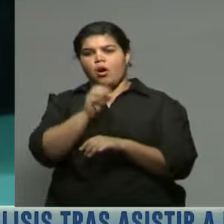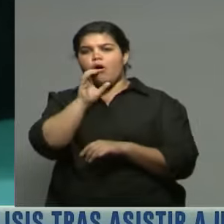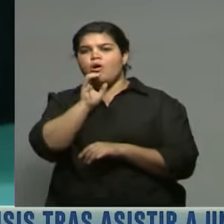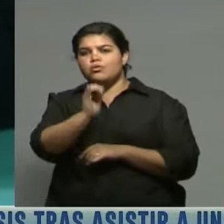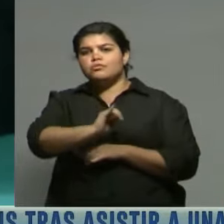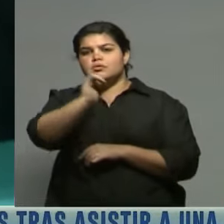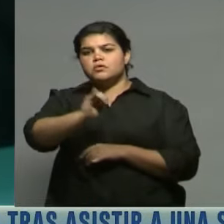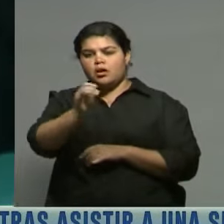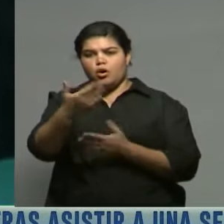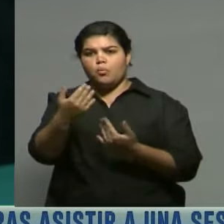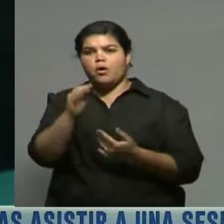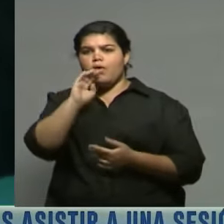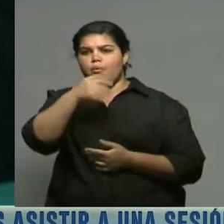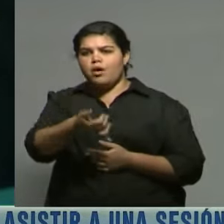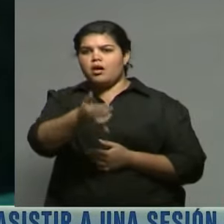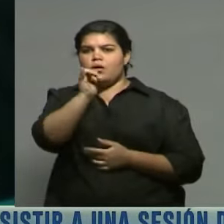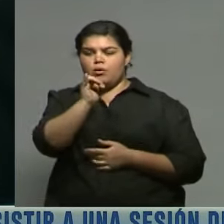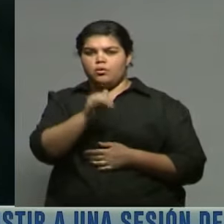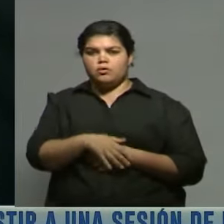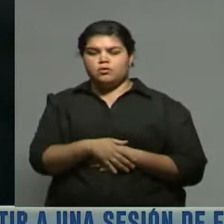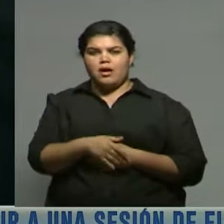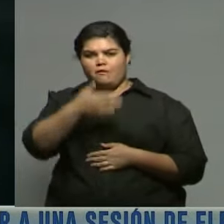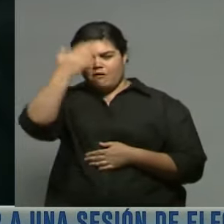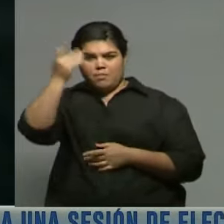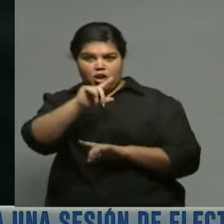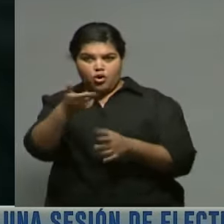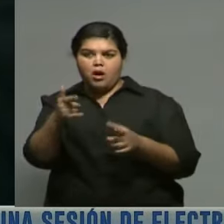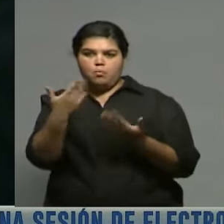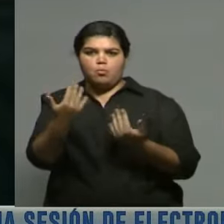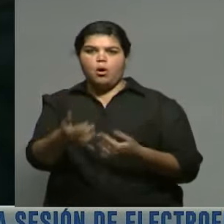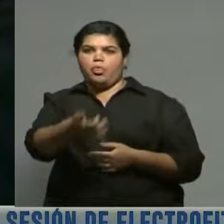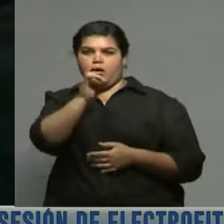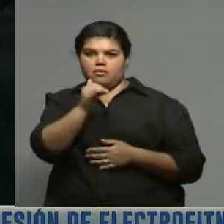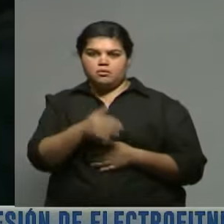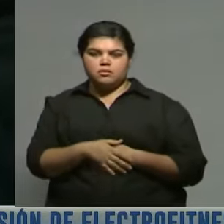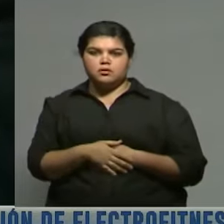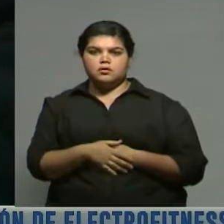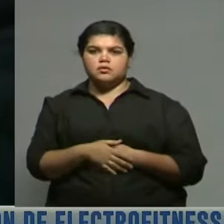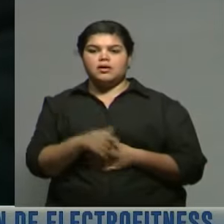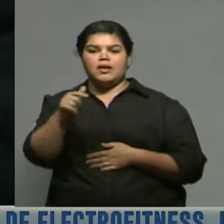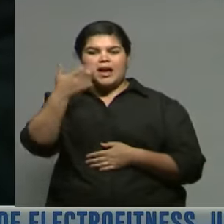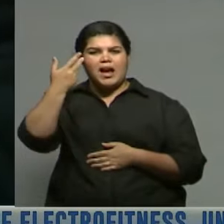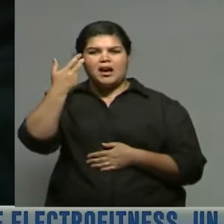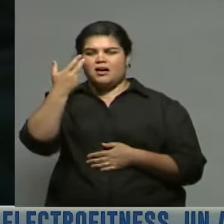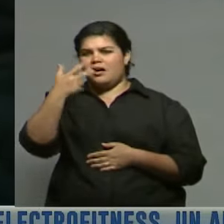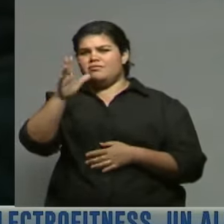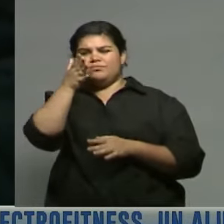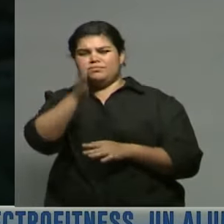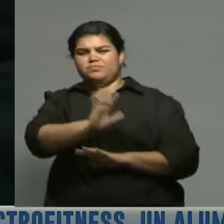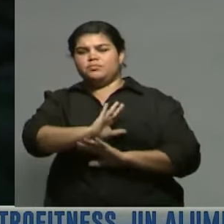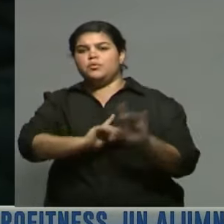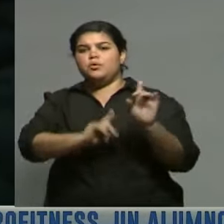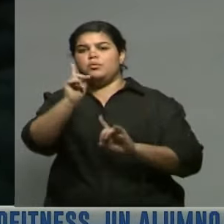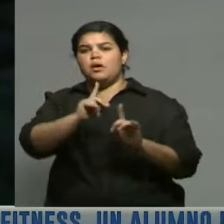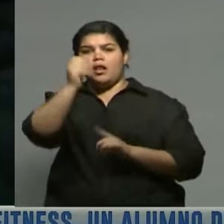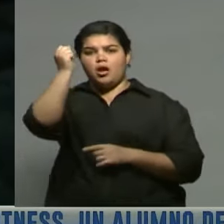se tome vino, por supuesto, si no hay enfermedad. Pero lo más grave de esto es que afecta gravemente a la economía